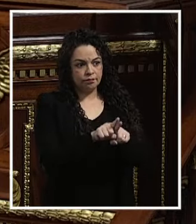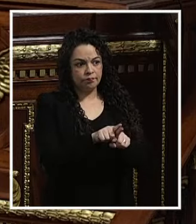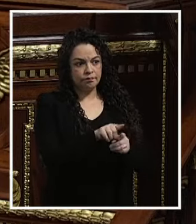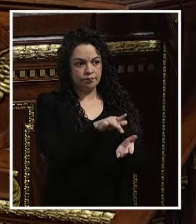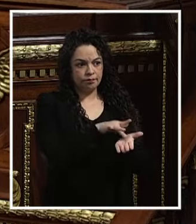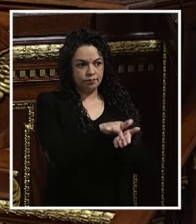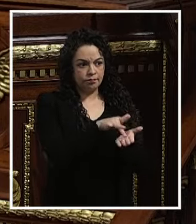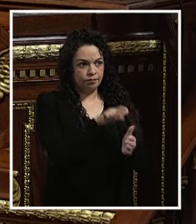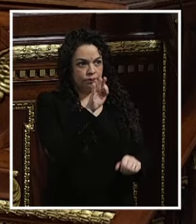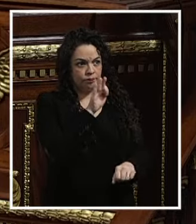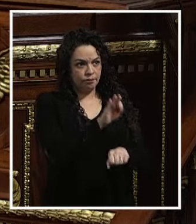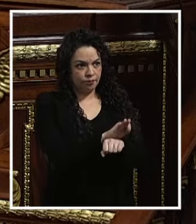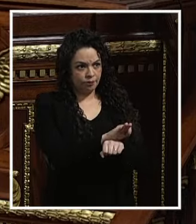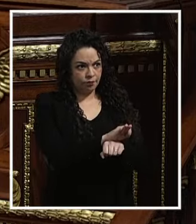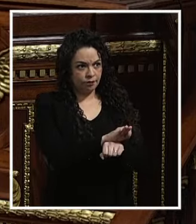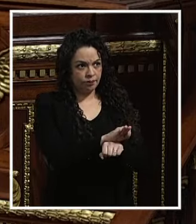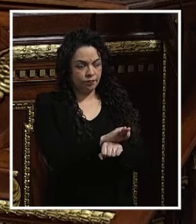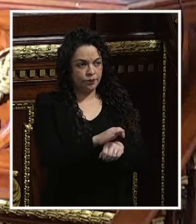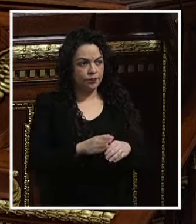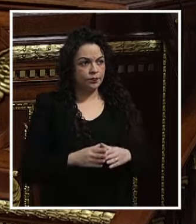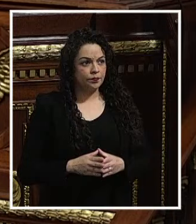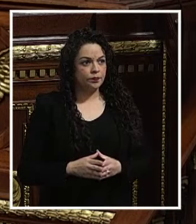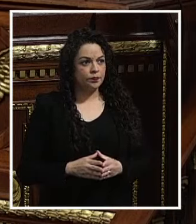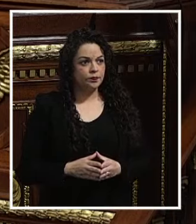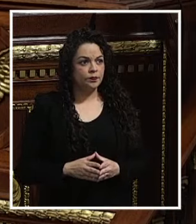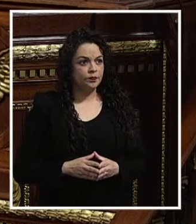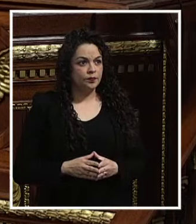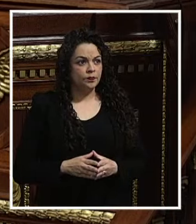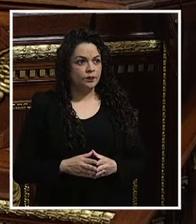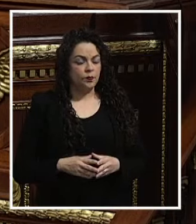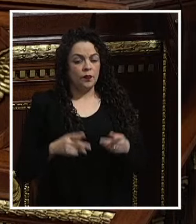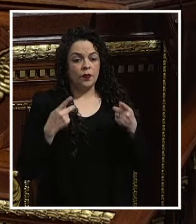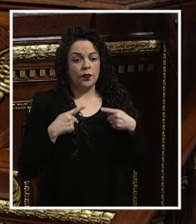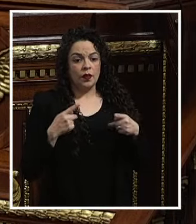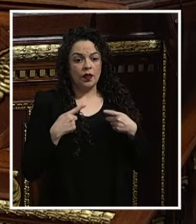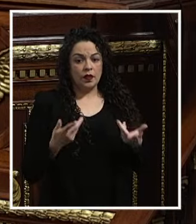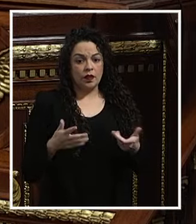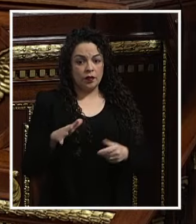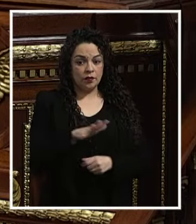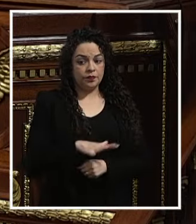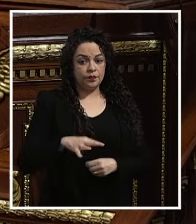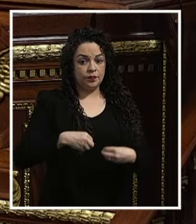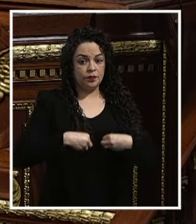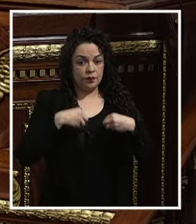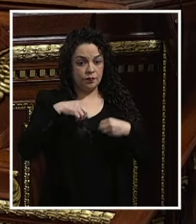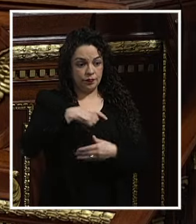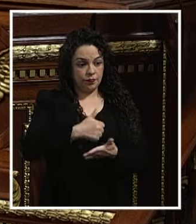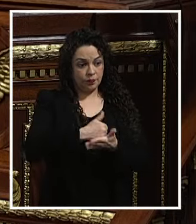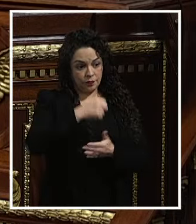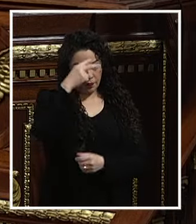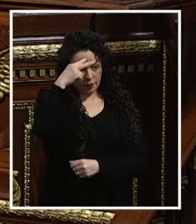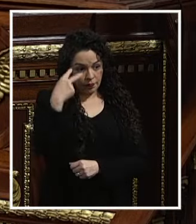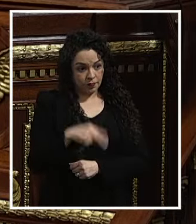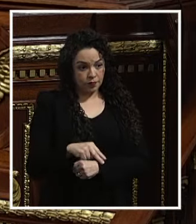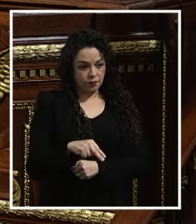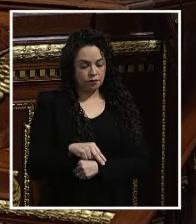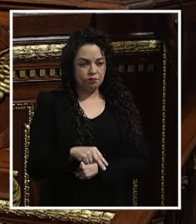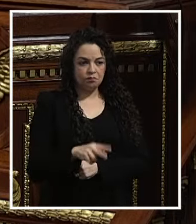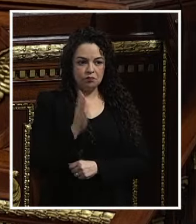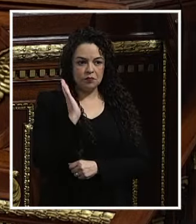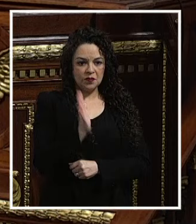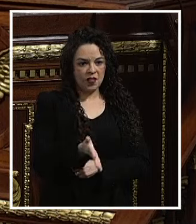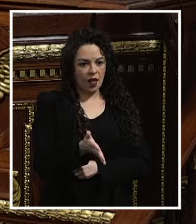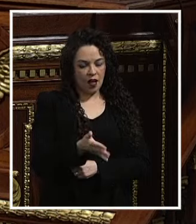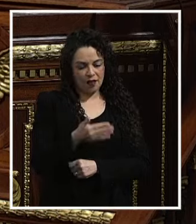y por cada legisladora. La sociedad capitalina es una de las más politizadas y exigentes del